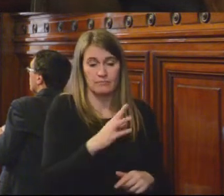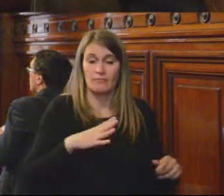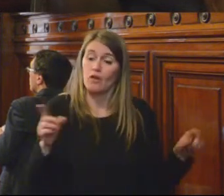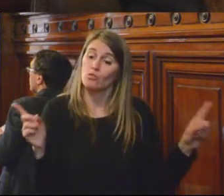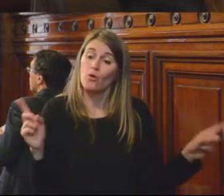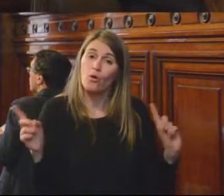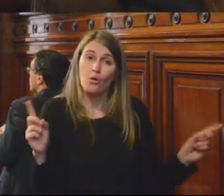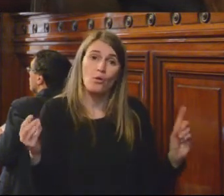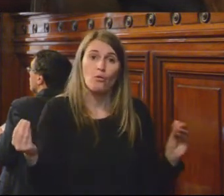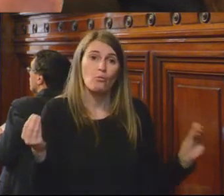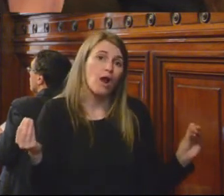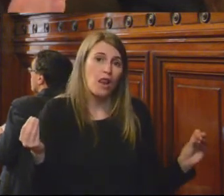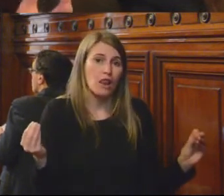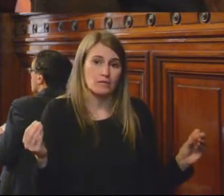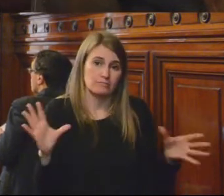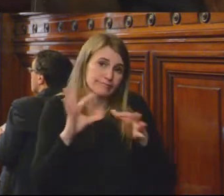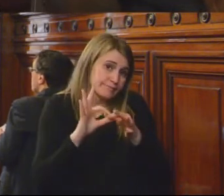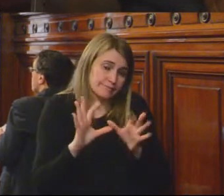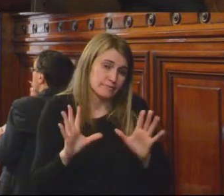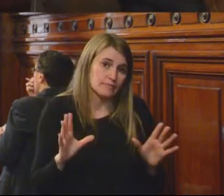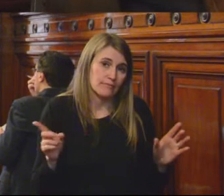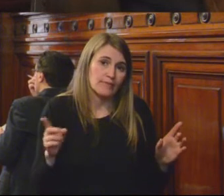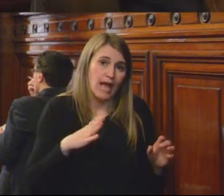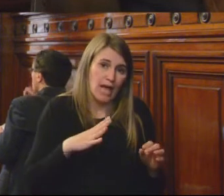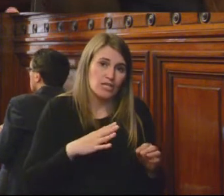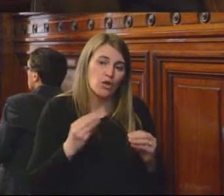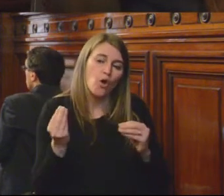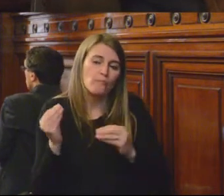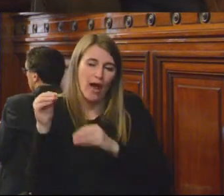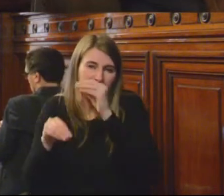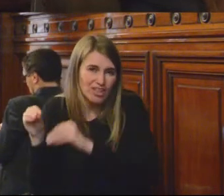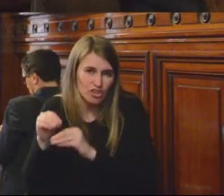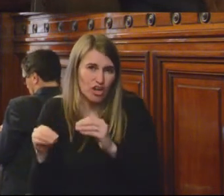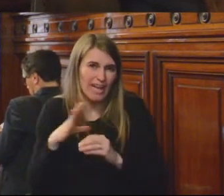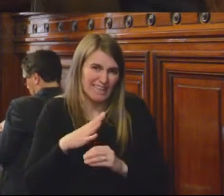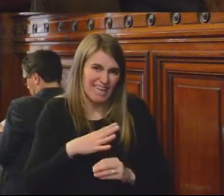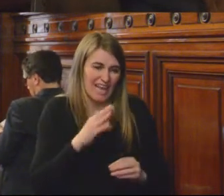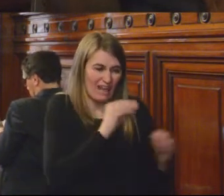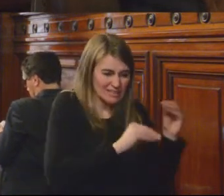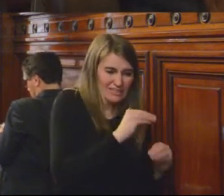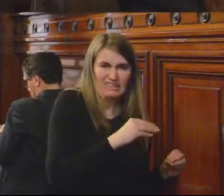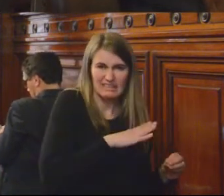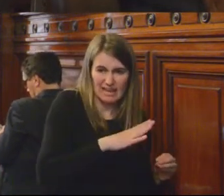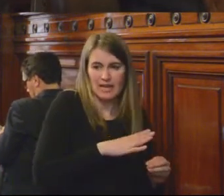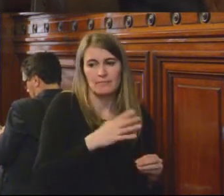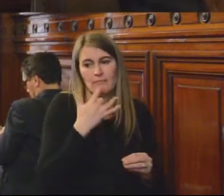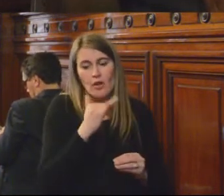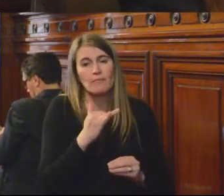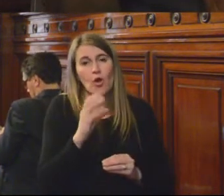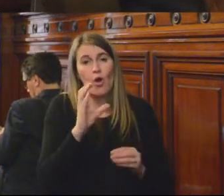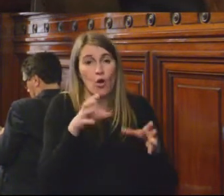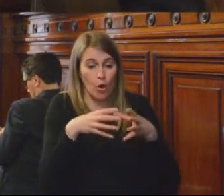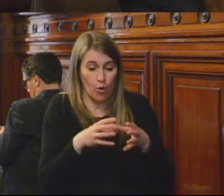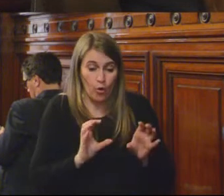está viciada de nulidad por la composición y la conformación. Eso es muy sencillo desde el punto de vista jurídico. Si el comisionado José de